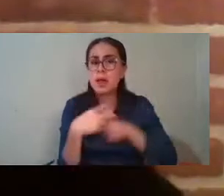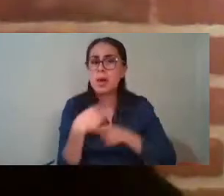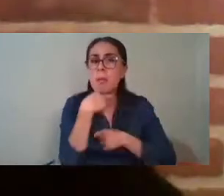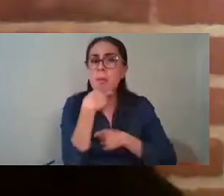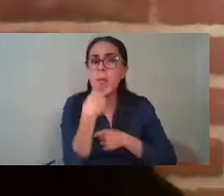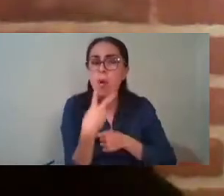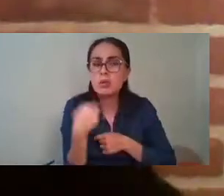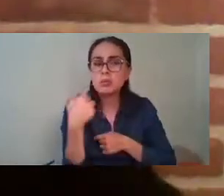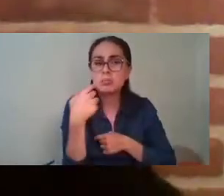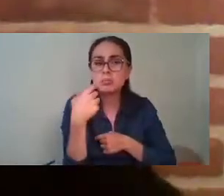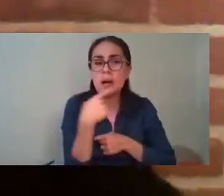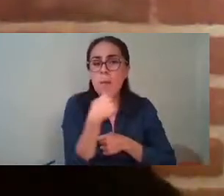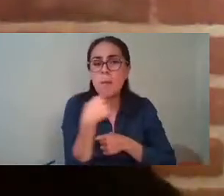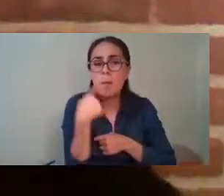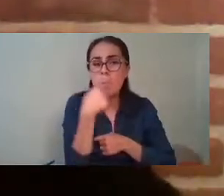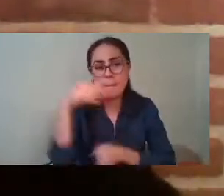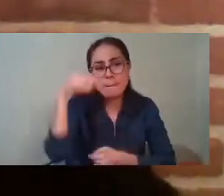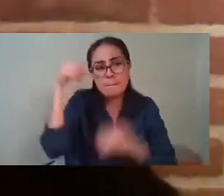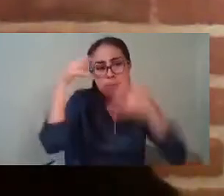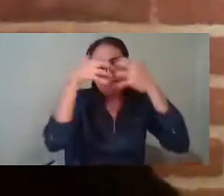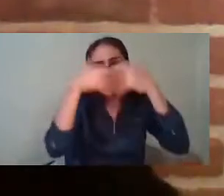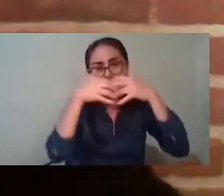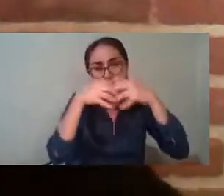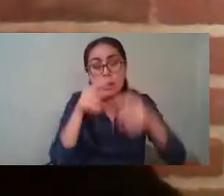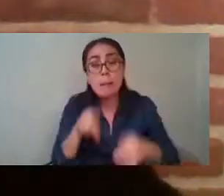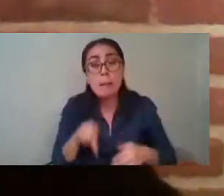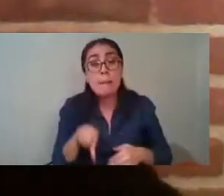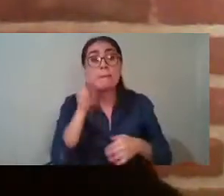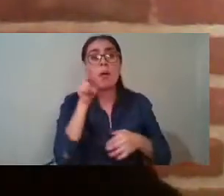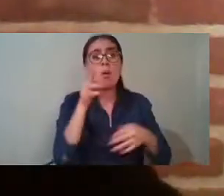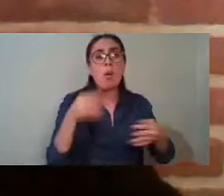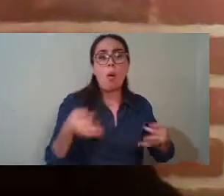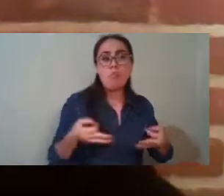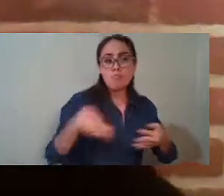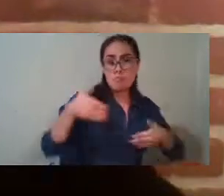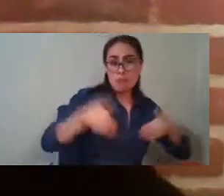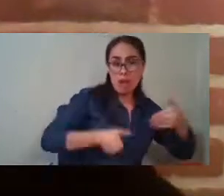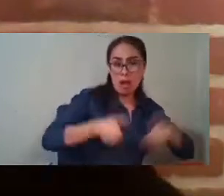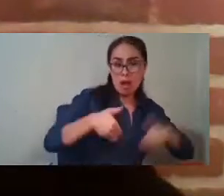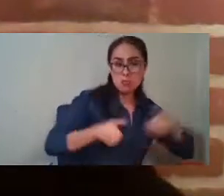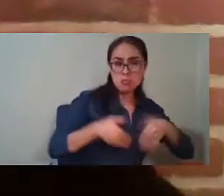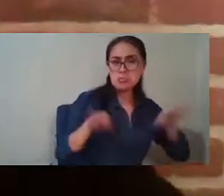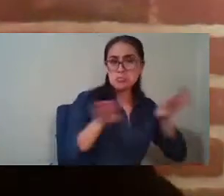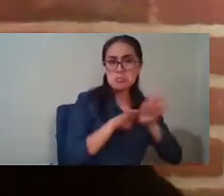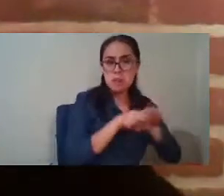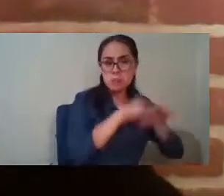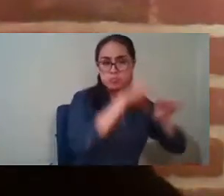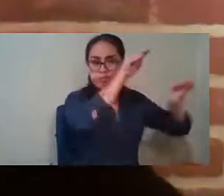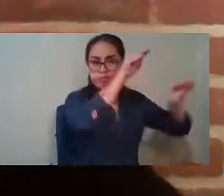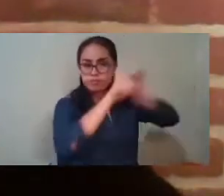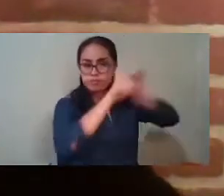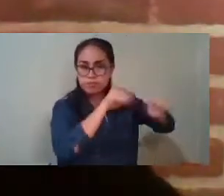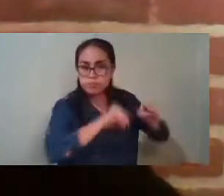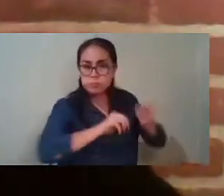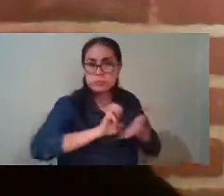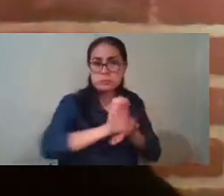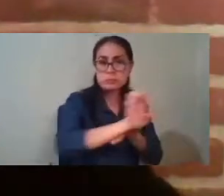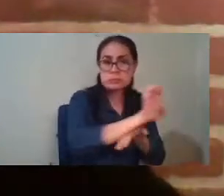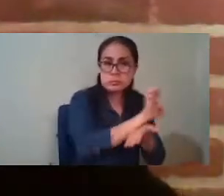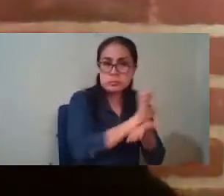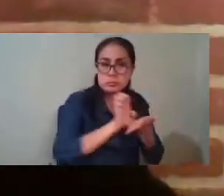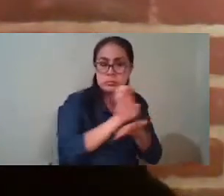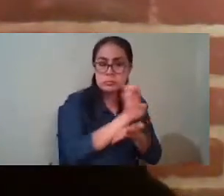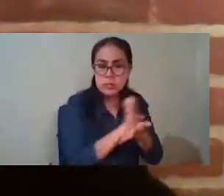en la escritura y en el montaje. El teatro piensa. ¿Pero cómo? Si nosotros pensamos en